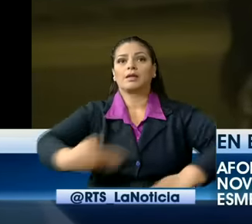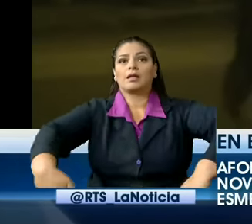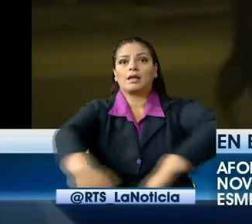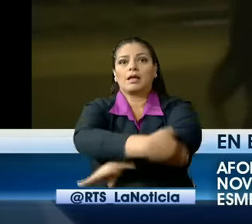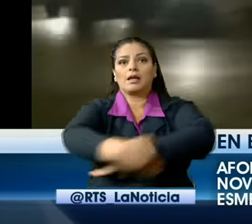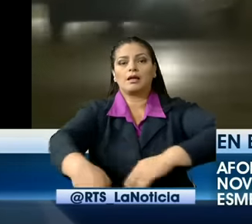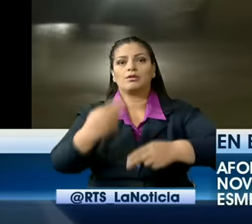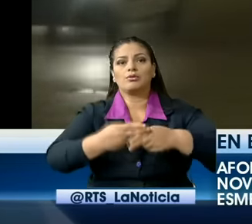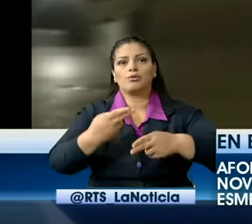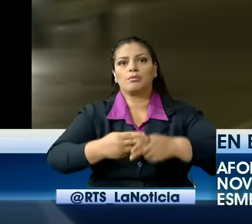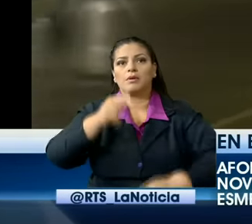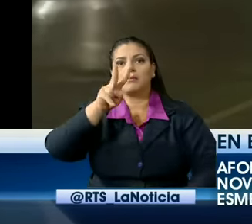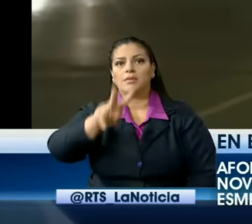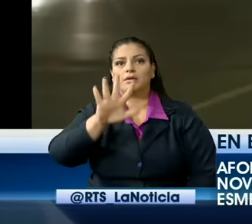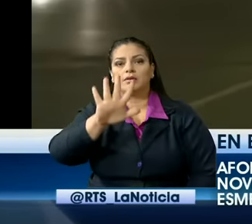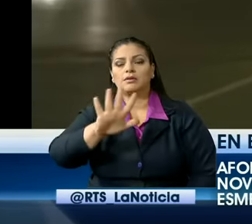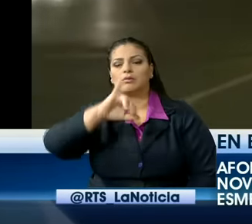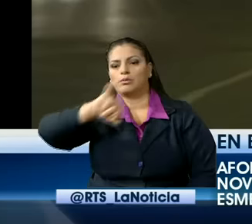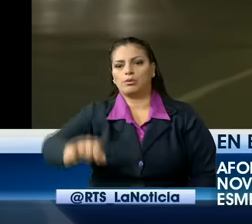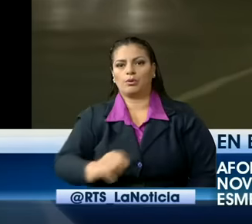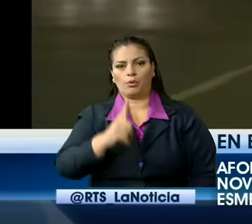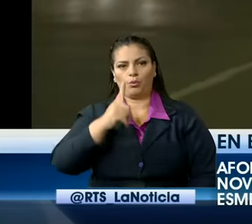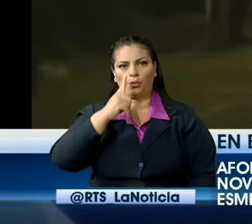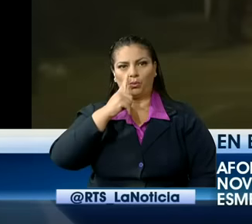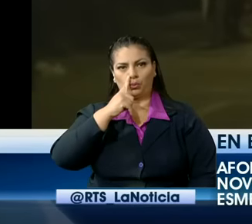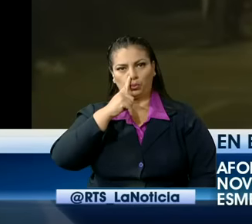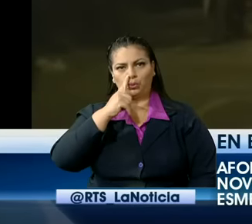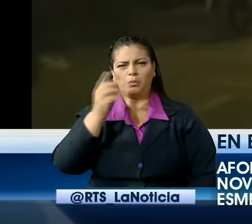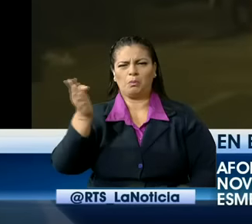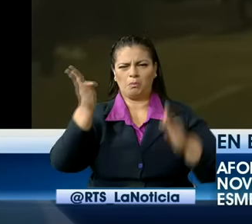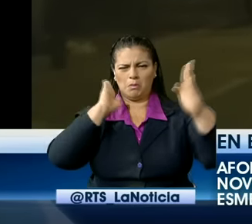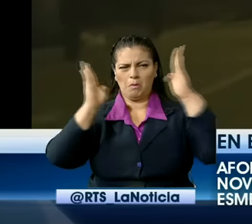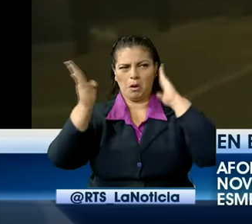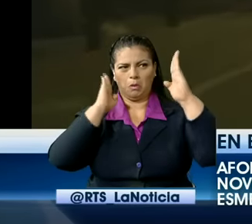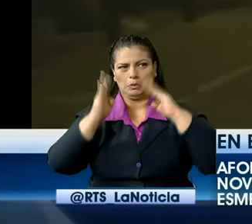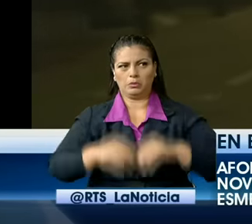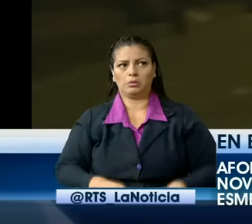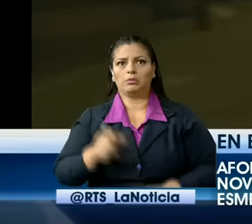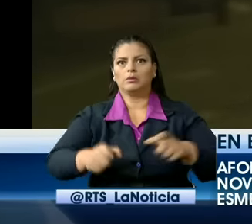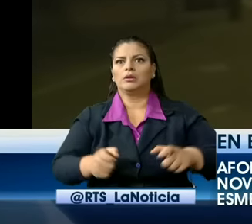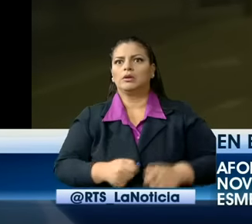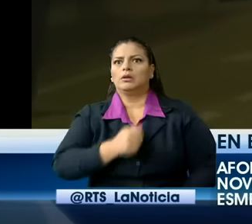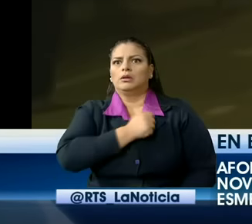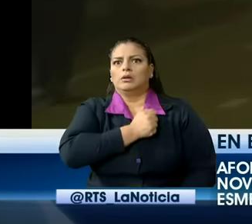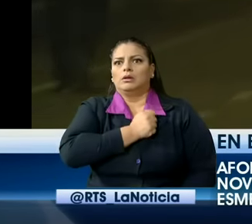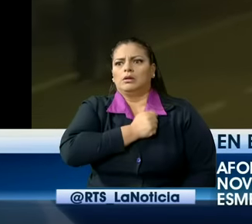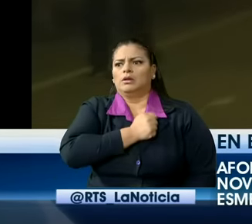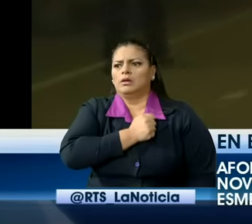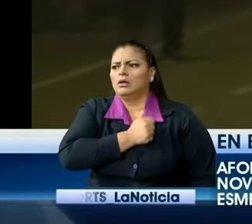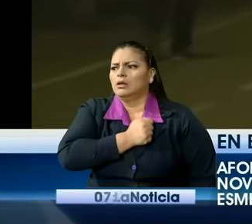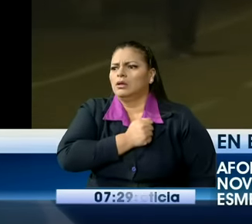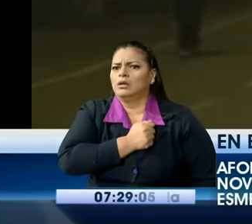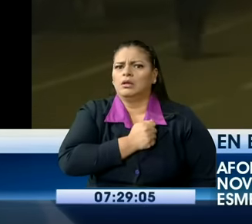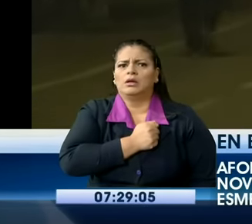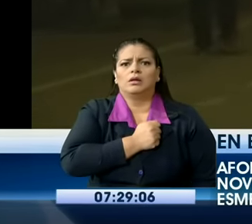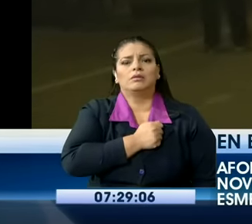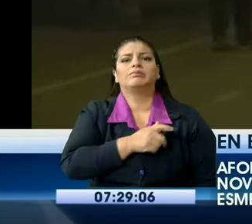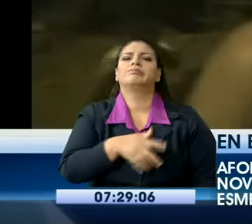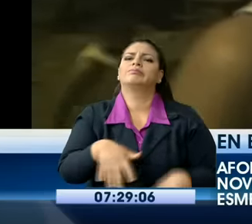junio, conocido como el Bypass en Babahoyo, decenas de personas esperaban recuperarse del susto que vivieron cuando la tierra tembló por